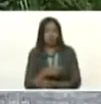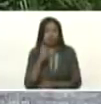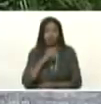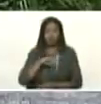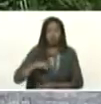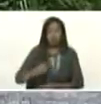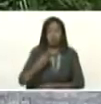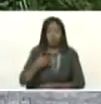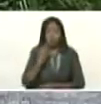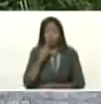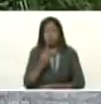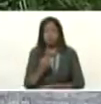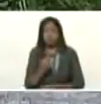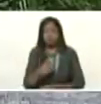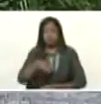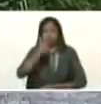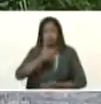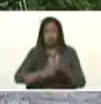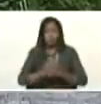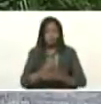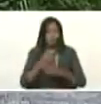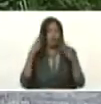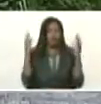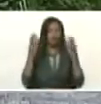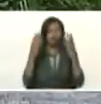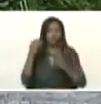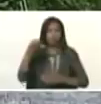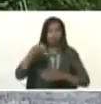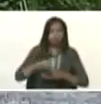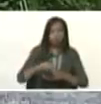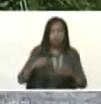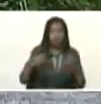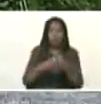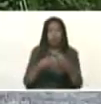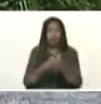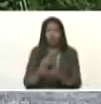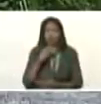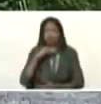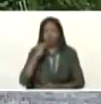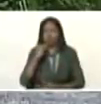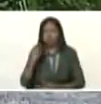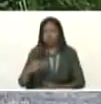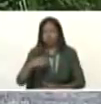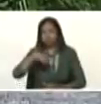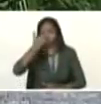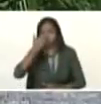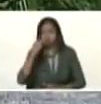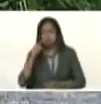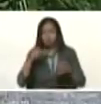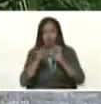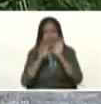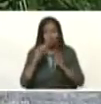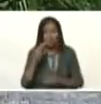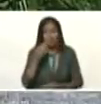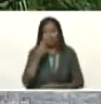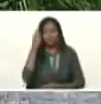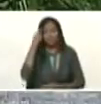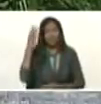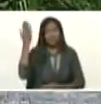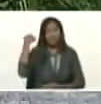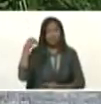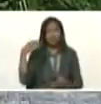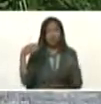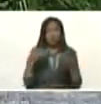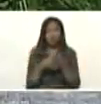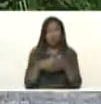decir, salieron con más penas que gloria de la reunión del asco y la vergüenza que tuvieron el día de ayer un grupo de